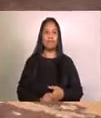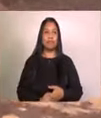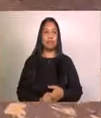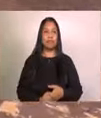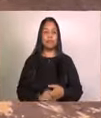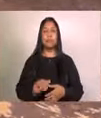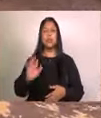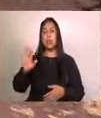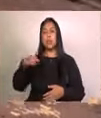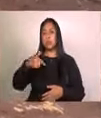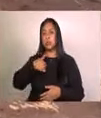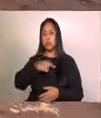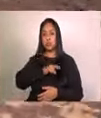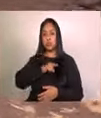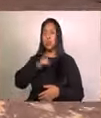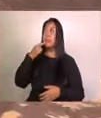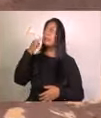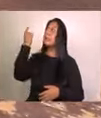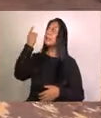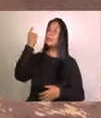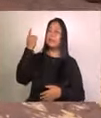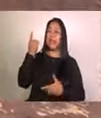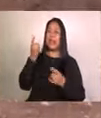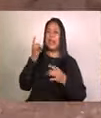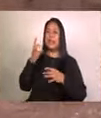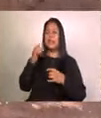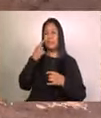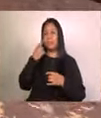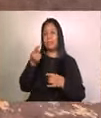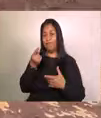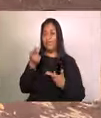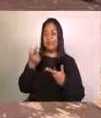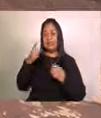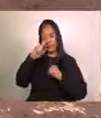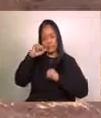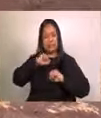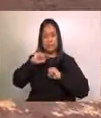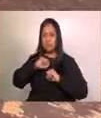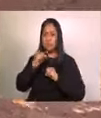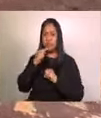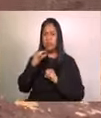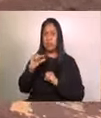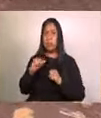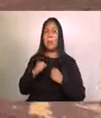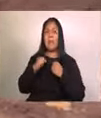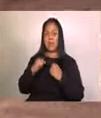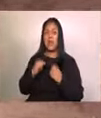Solo que las condiciones del clima nos dejan trabajar un poquito más fuerte. Sí, vamos a ver al otro lado.